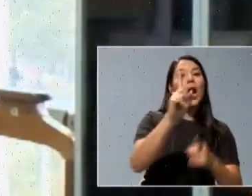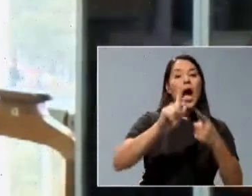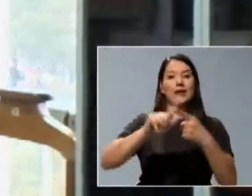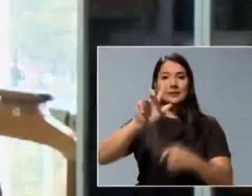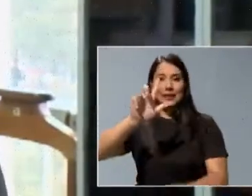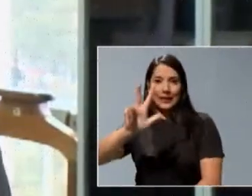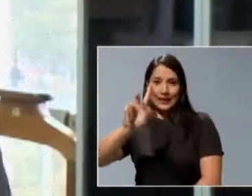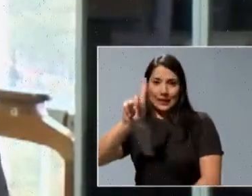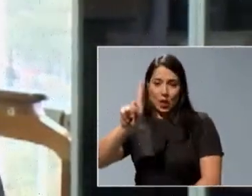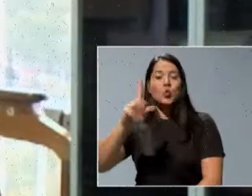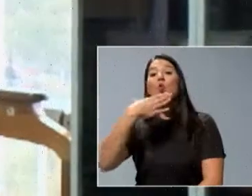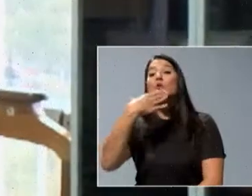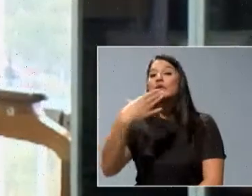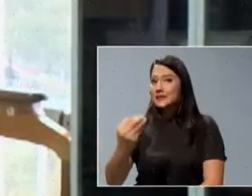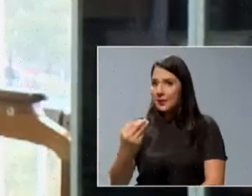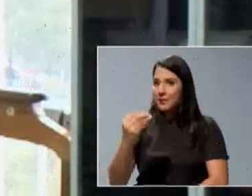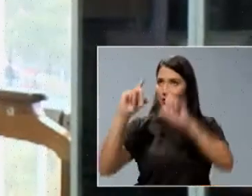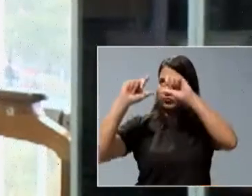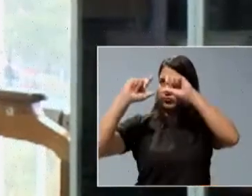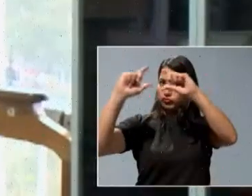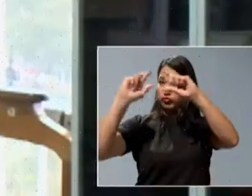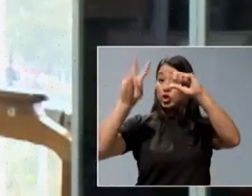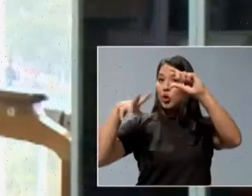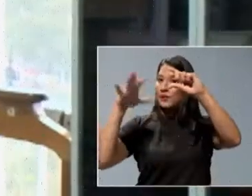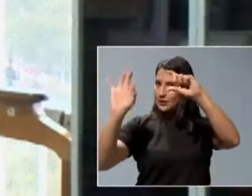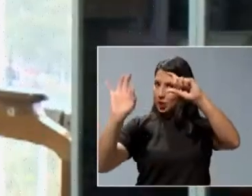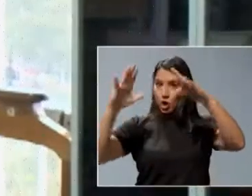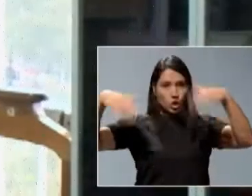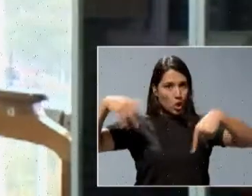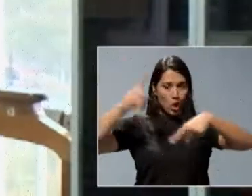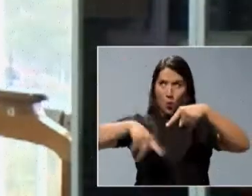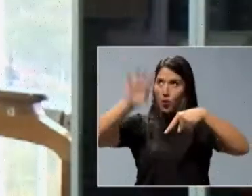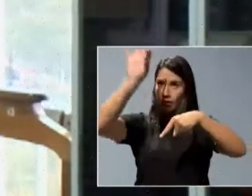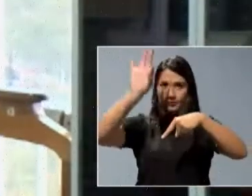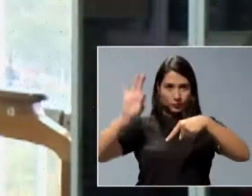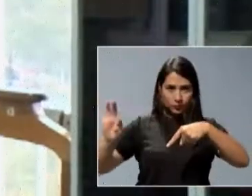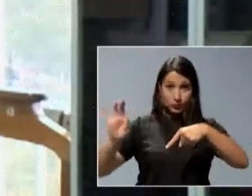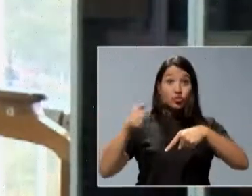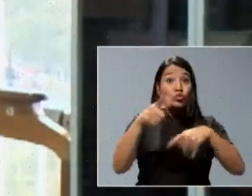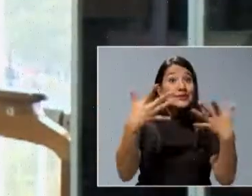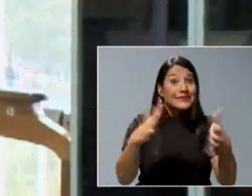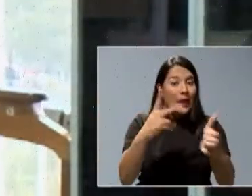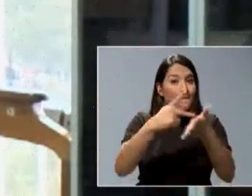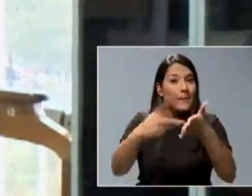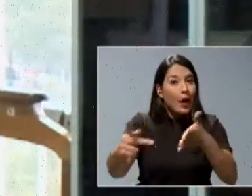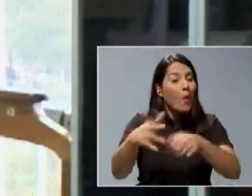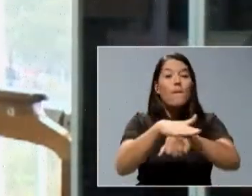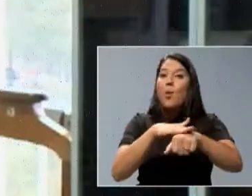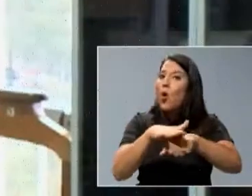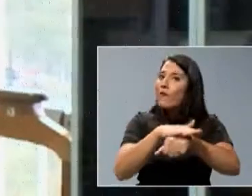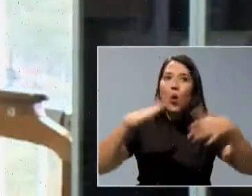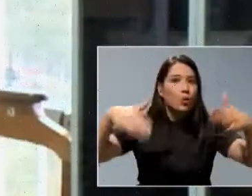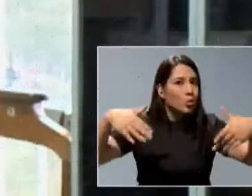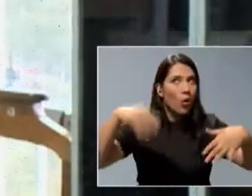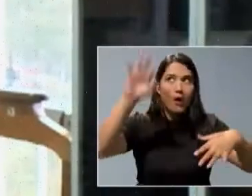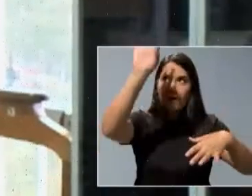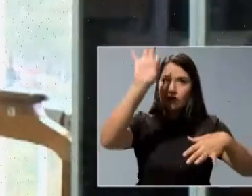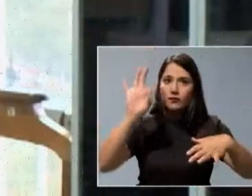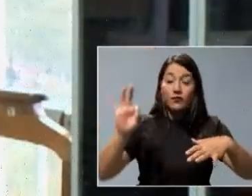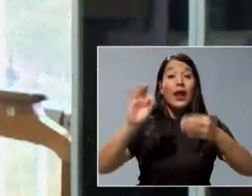cada año. Entonces, a los que ya pagaron los derechos de circulación del año 2020, por favor, no despeguen todavía